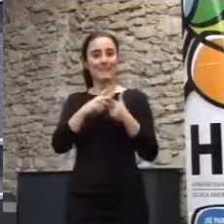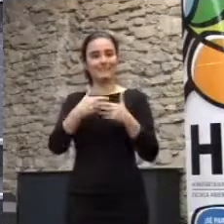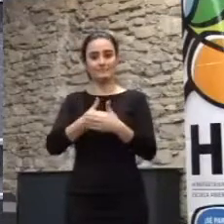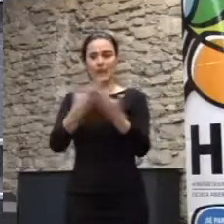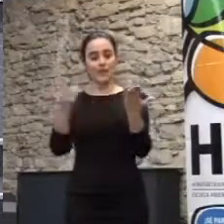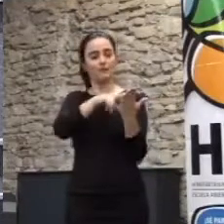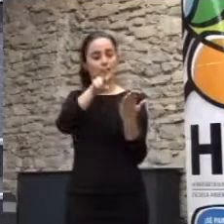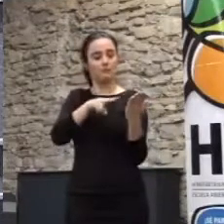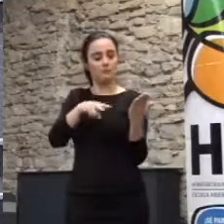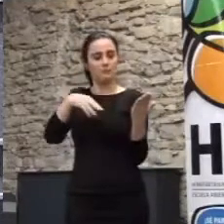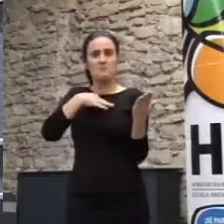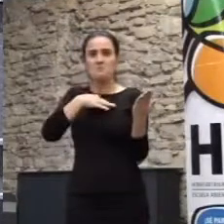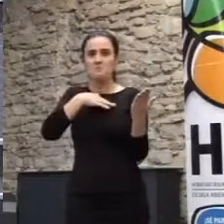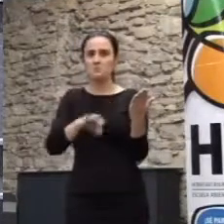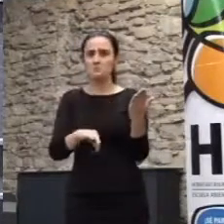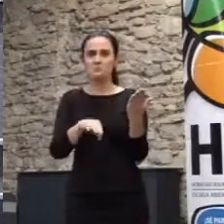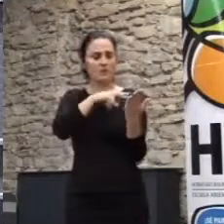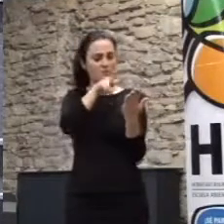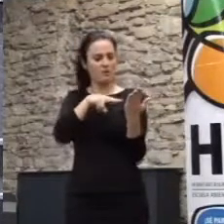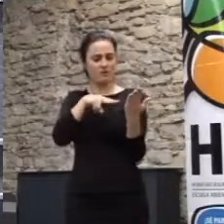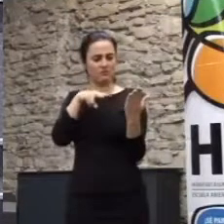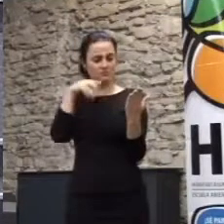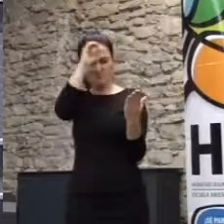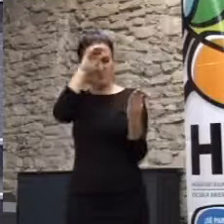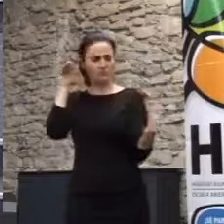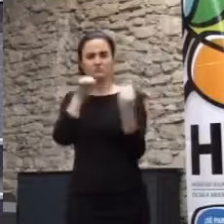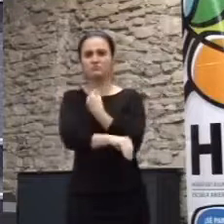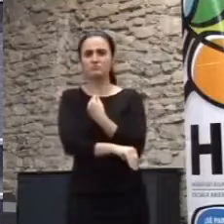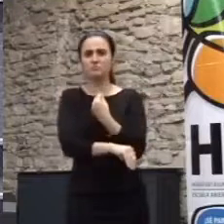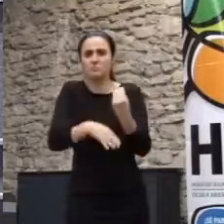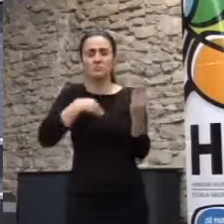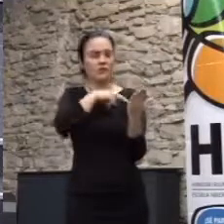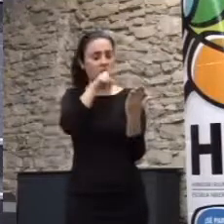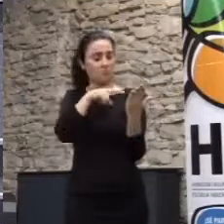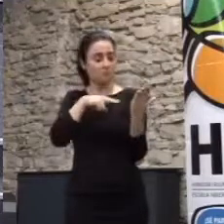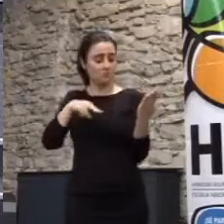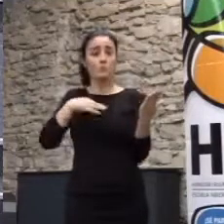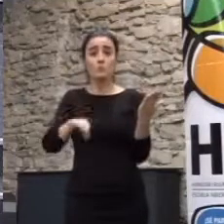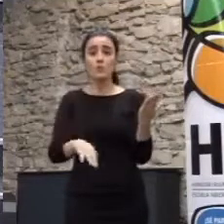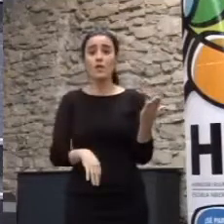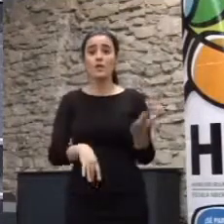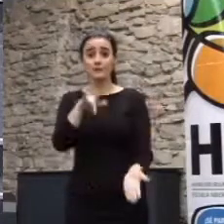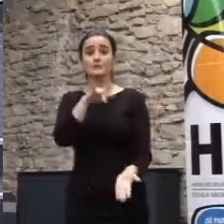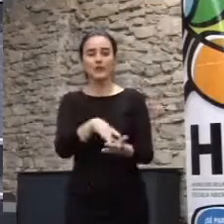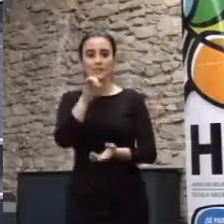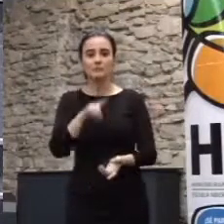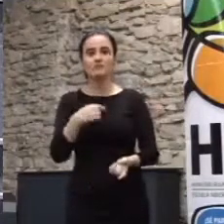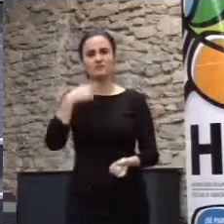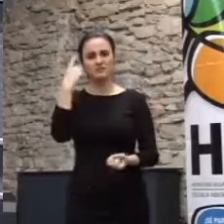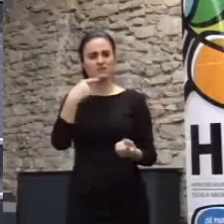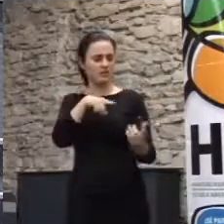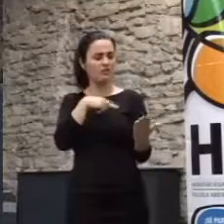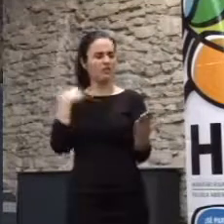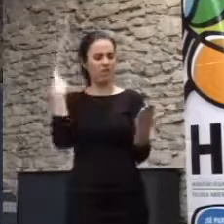no tiene por qué estar de acuerdo con lo que lea. Y se lo puede leer perfectamente. Y pasa mucho. No, pero pasa muchísimo. Gente que, no, sé que no voy a estar de